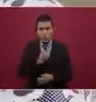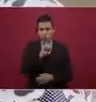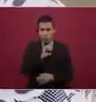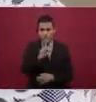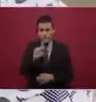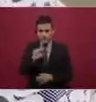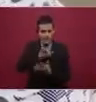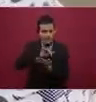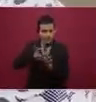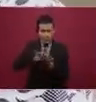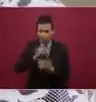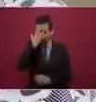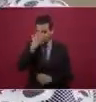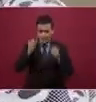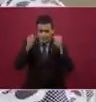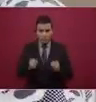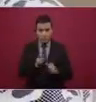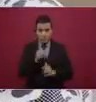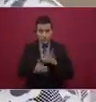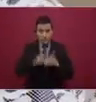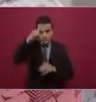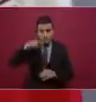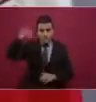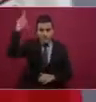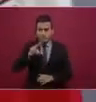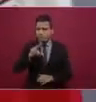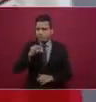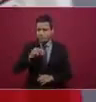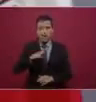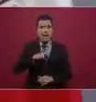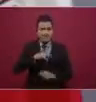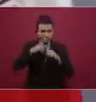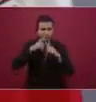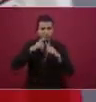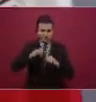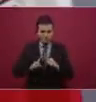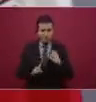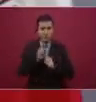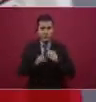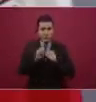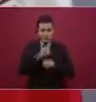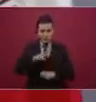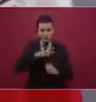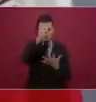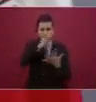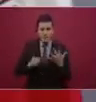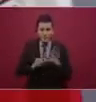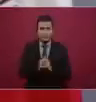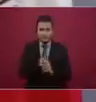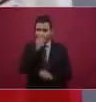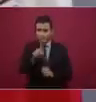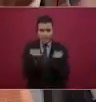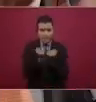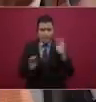OPS? No es un camino fácil, habrá muchísimos altibajos, y esto es cierto para todo lo que se da en el mundo,